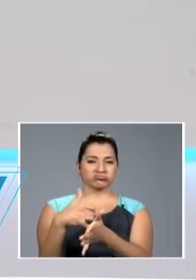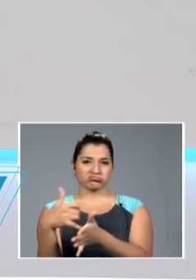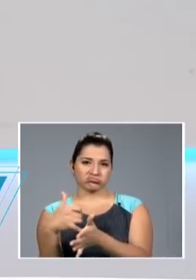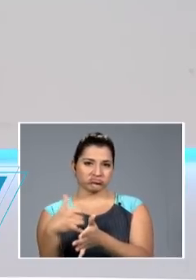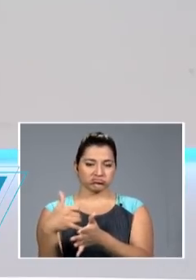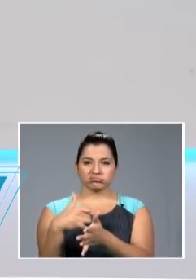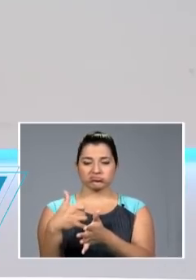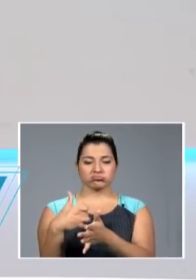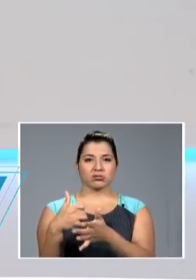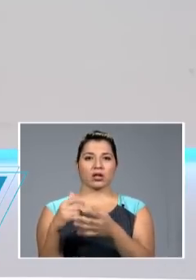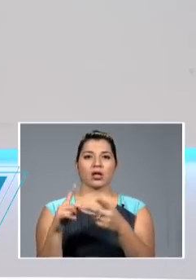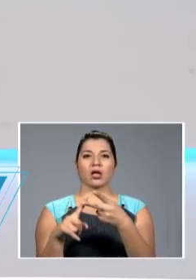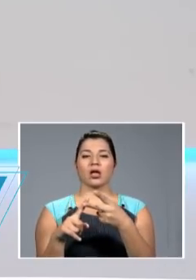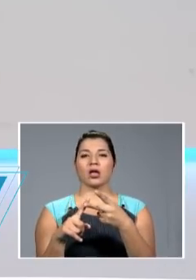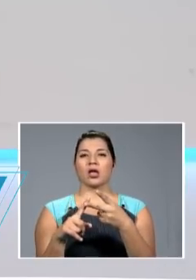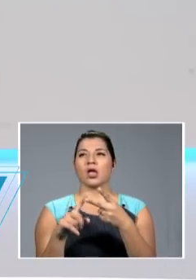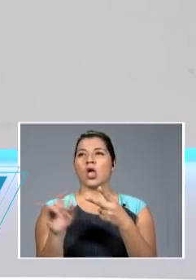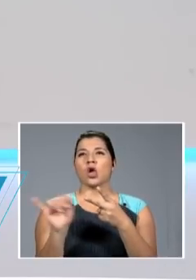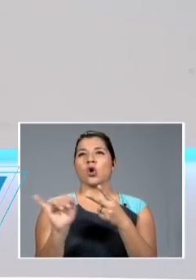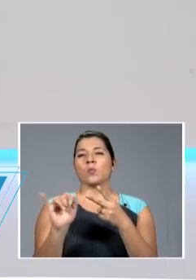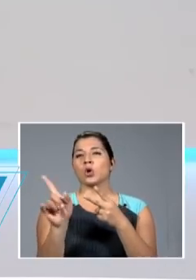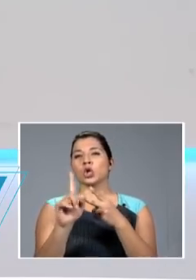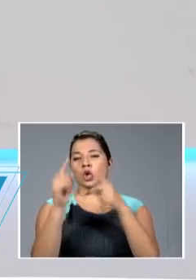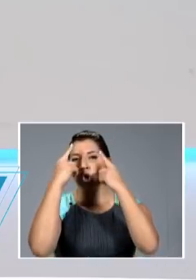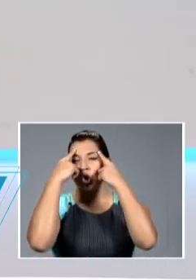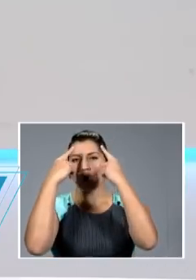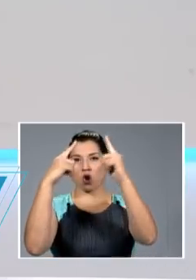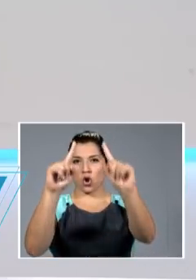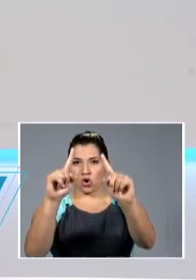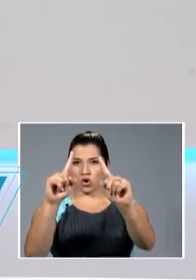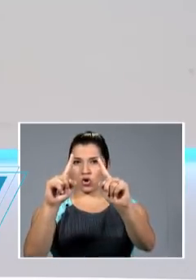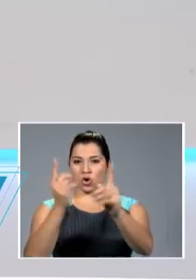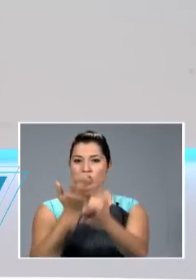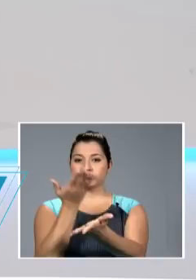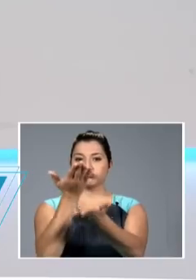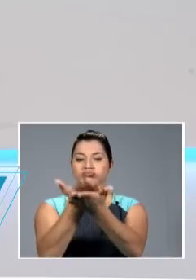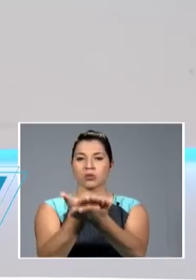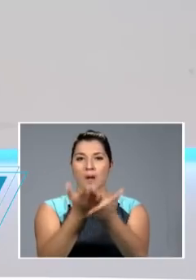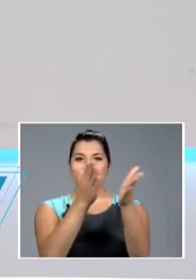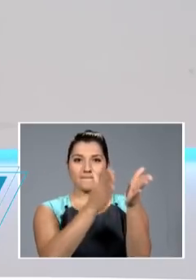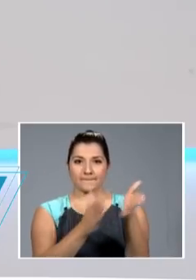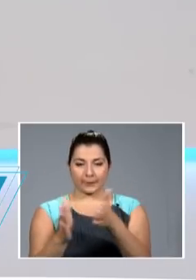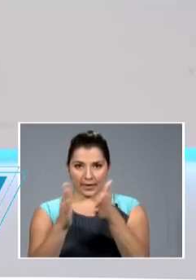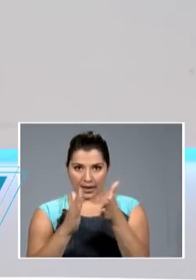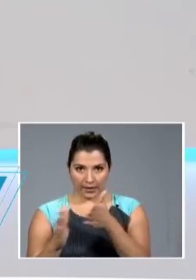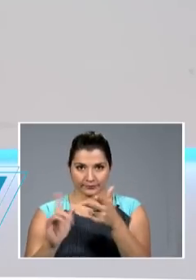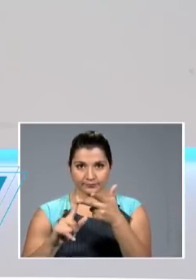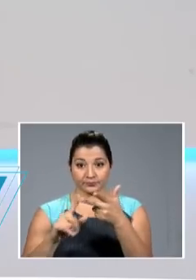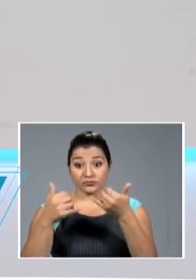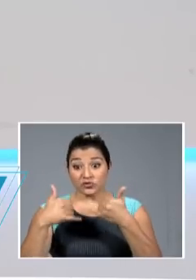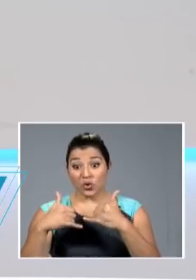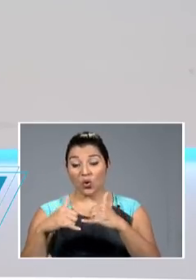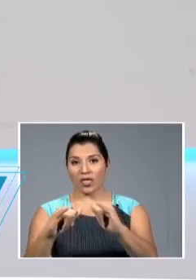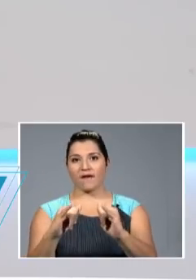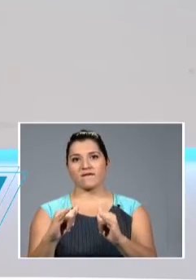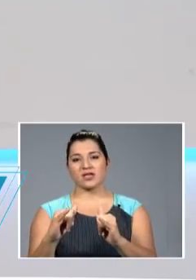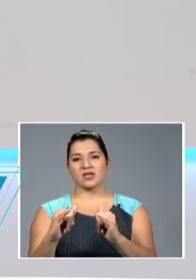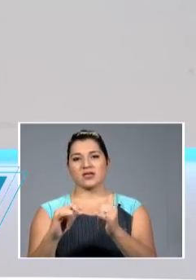de alguna manera que no ha logrado plantear un programa, que todavía tiene esa